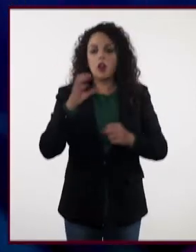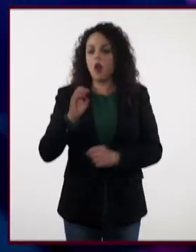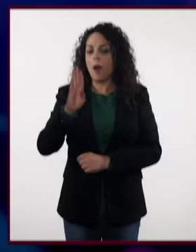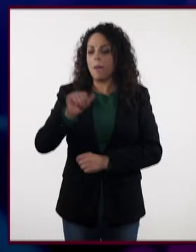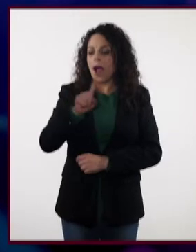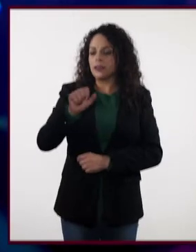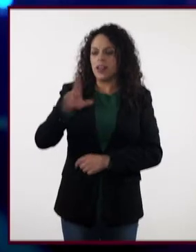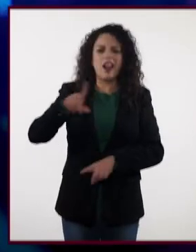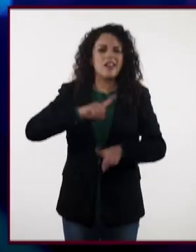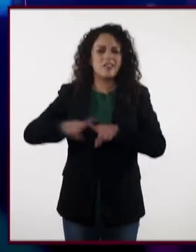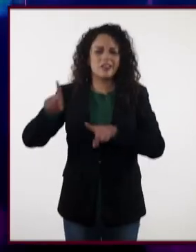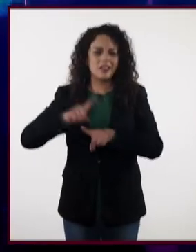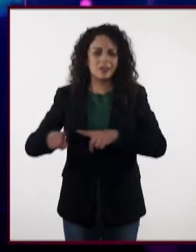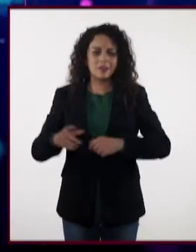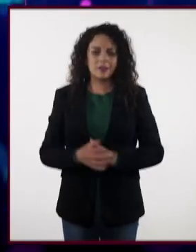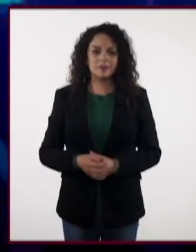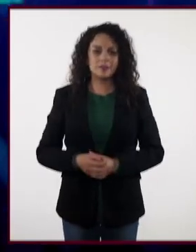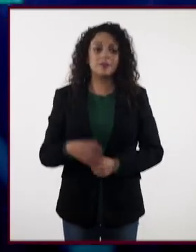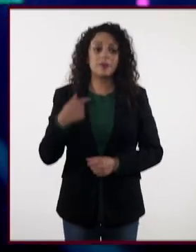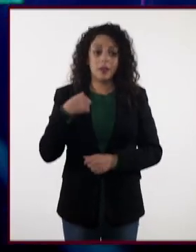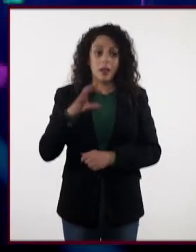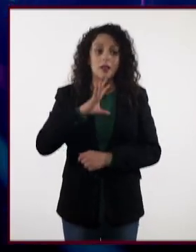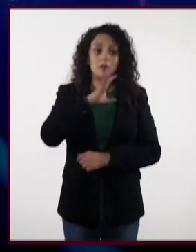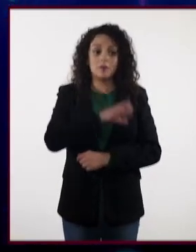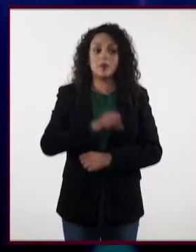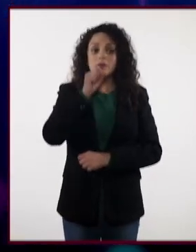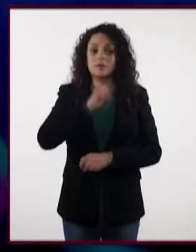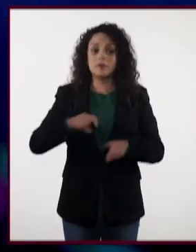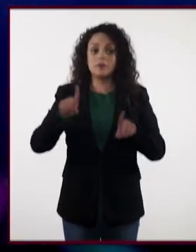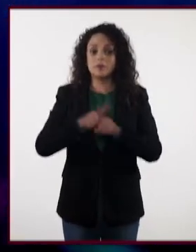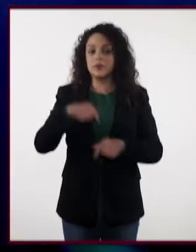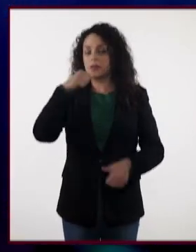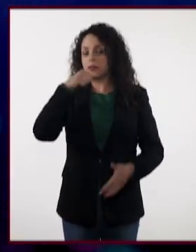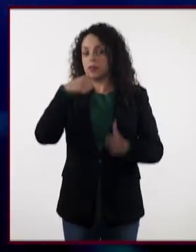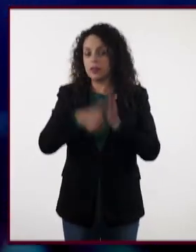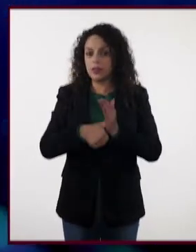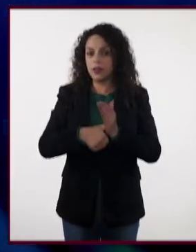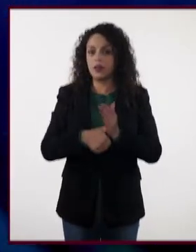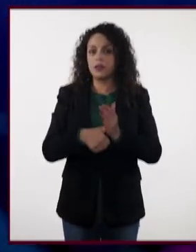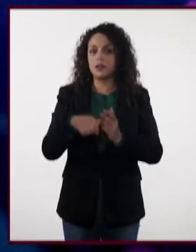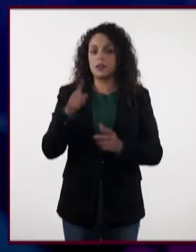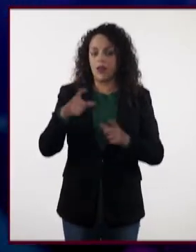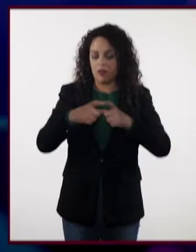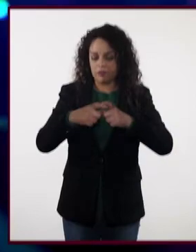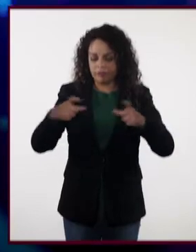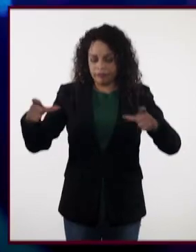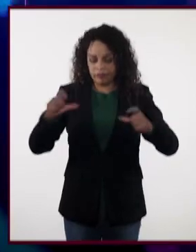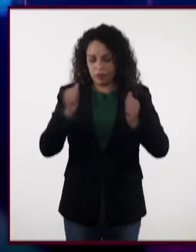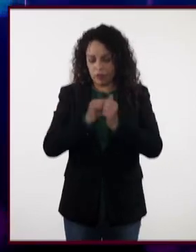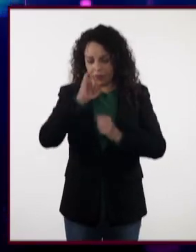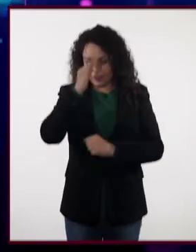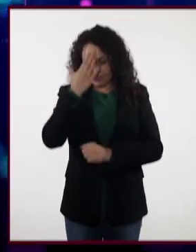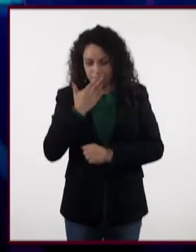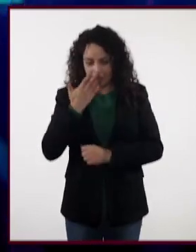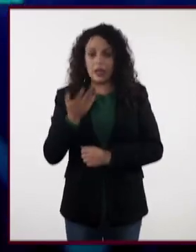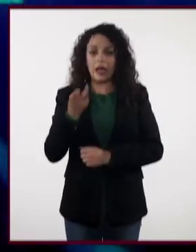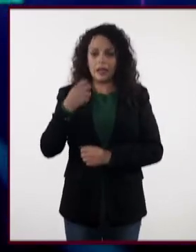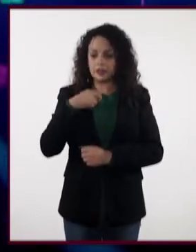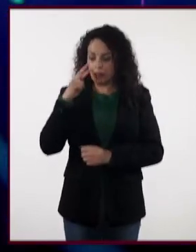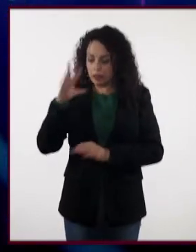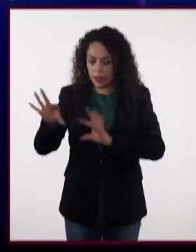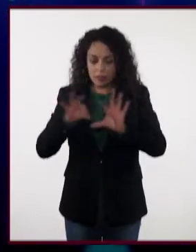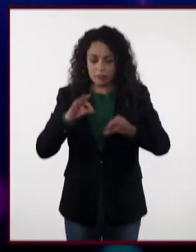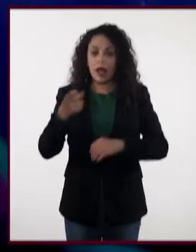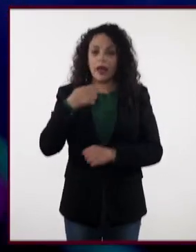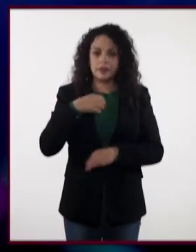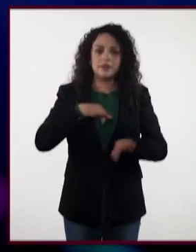o demás. Y también me gusta implementar material de archivo como cartas, postales y todas esas cosas que me voy encontrando. Bueno, a